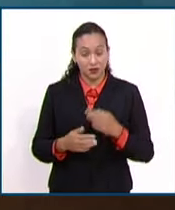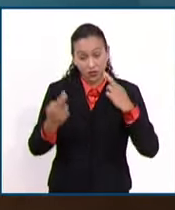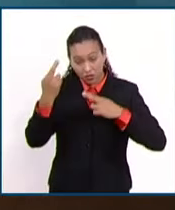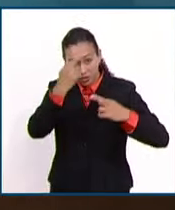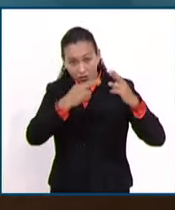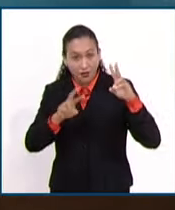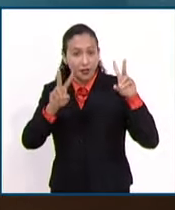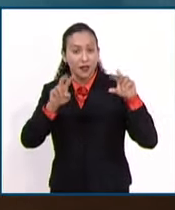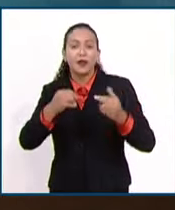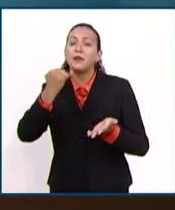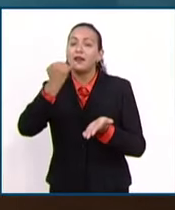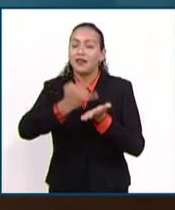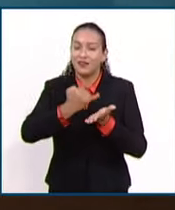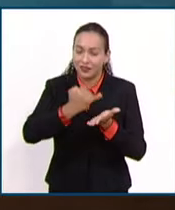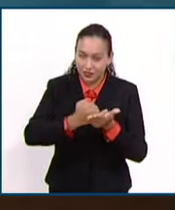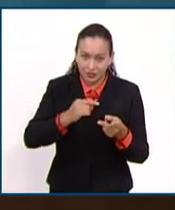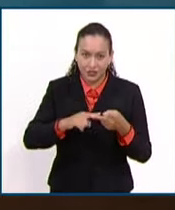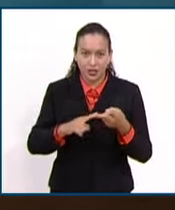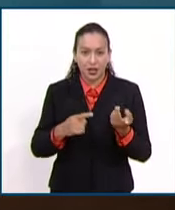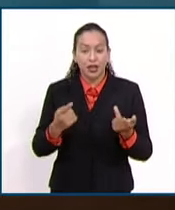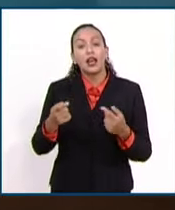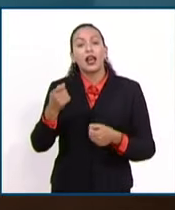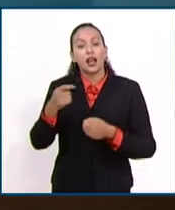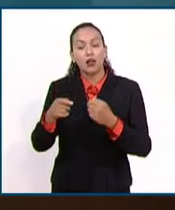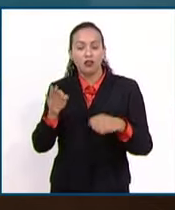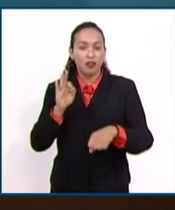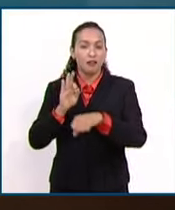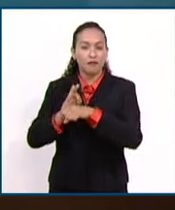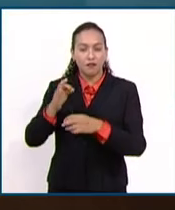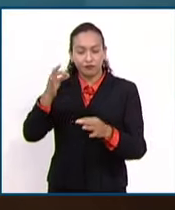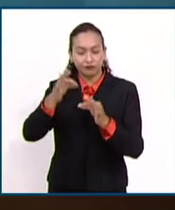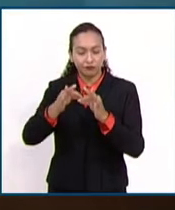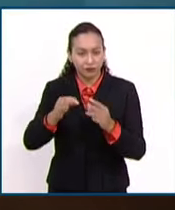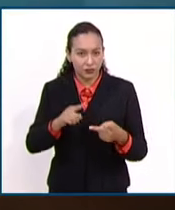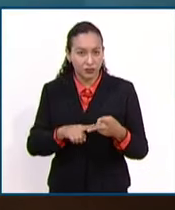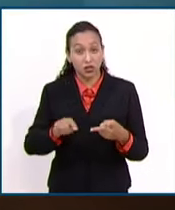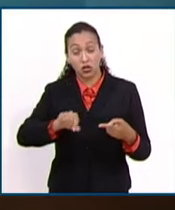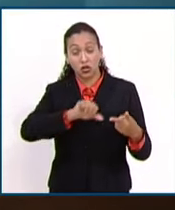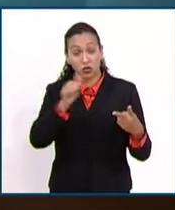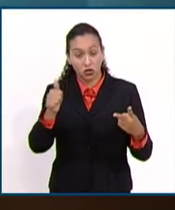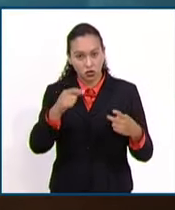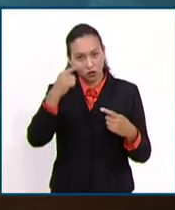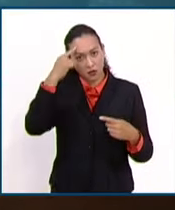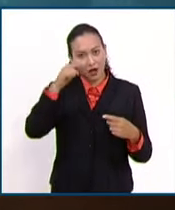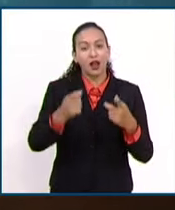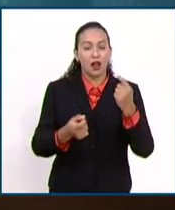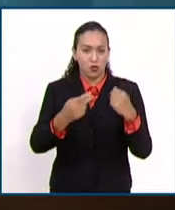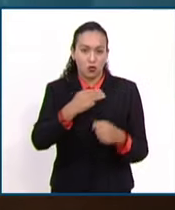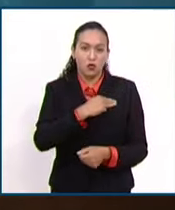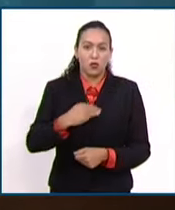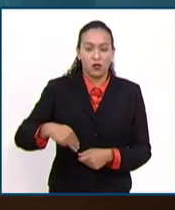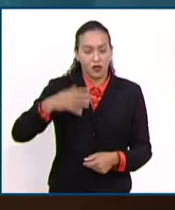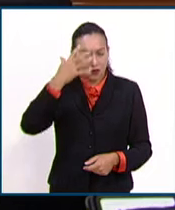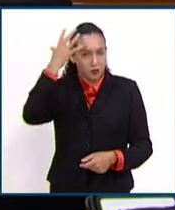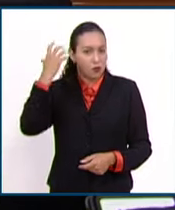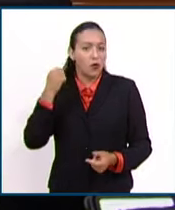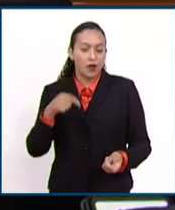en materia fiscal y cumplimiento de amparos, además de un recurso que involucra al Congreso y municipios de Morelos.